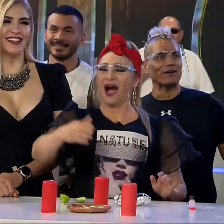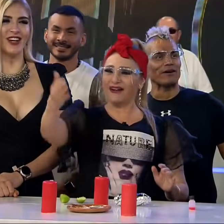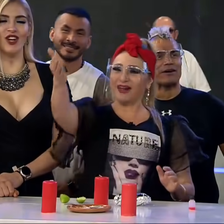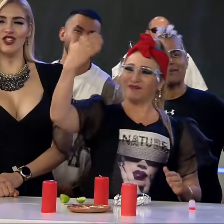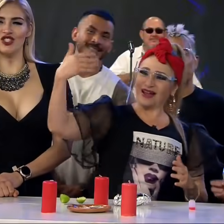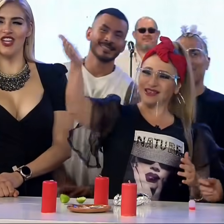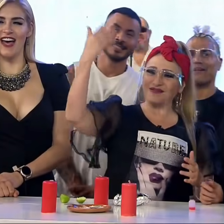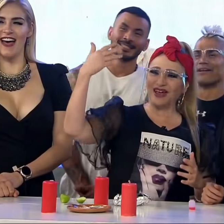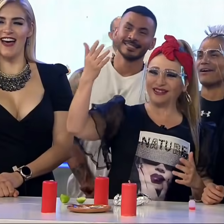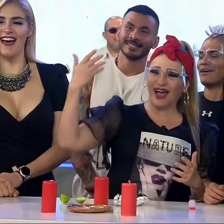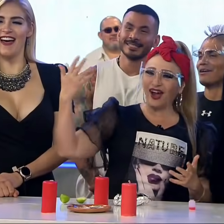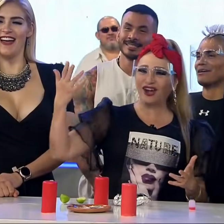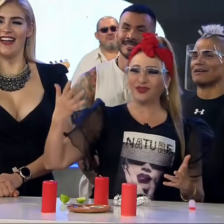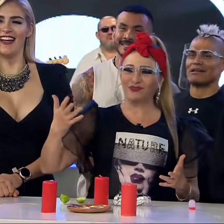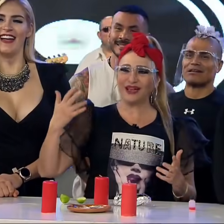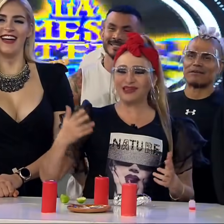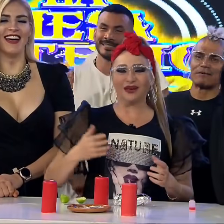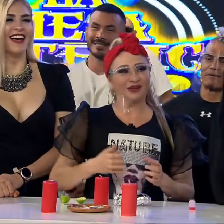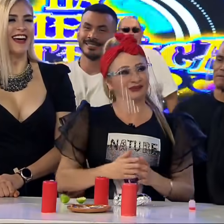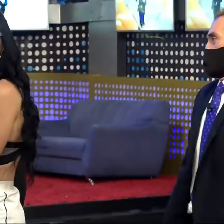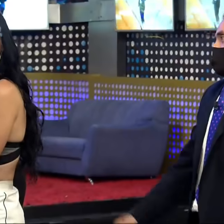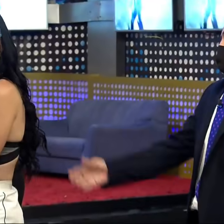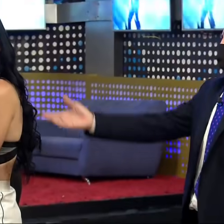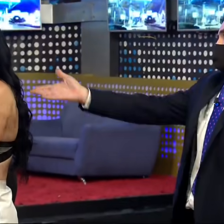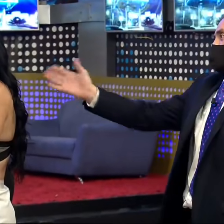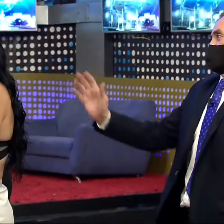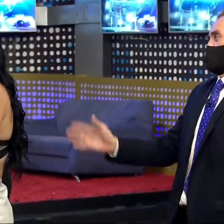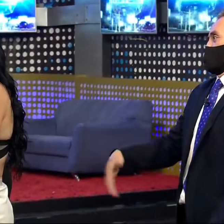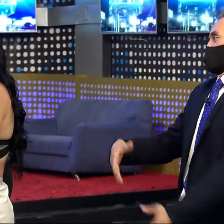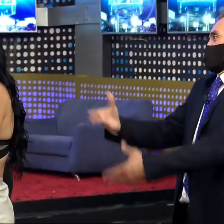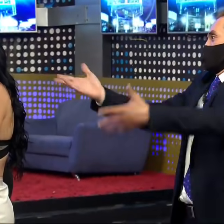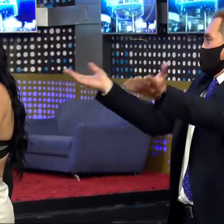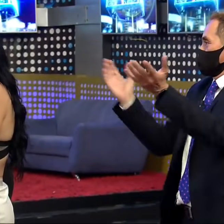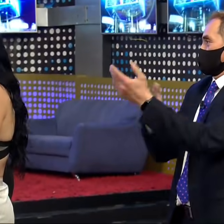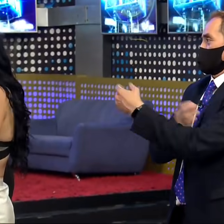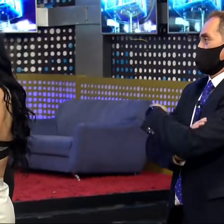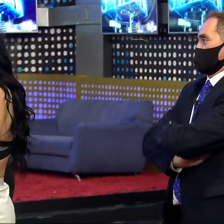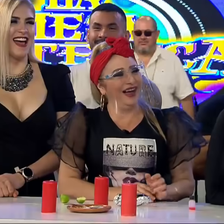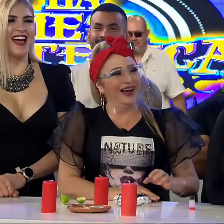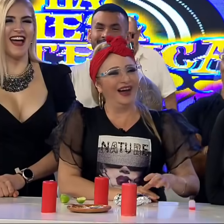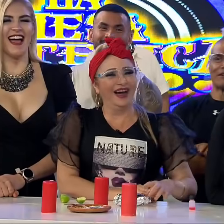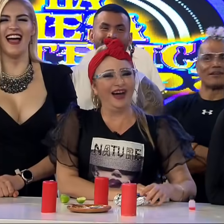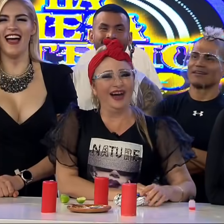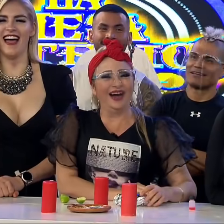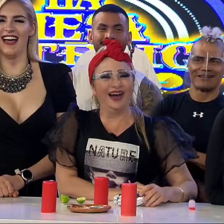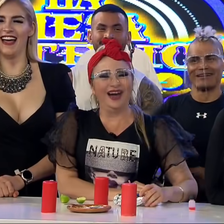¿Qué fue? A ver, pásame el tarot. Ay, no, empieza con el chile y ahora termina con otras cosas.